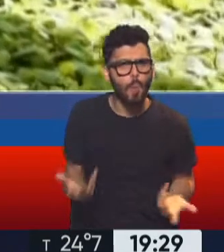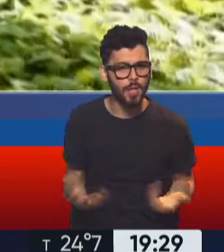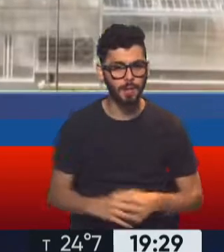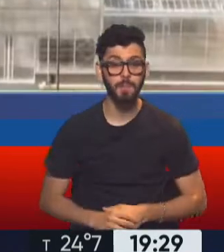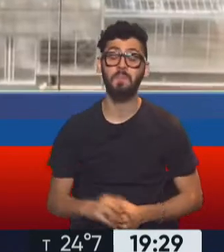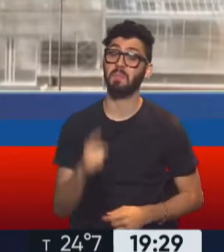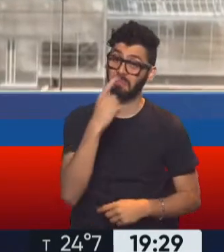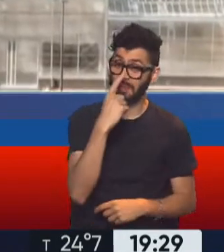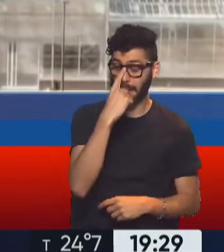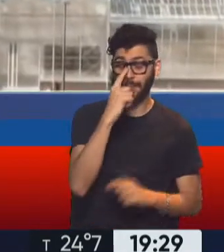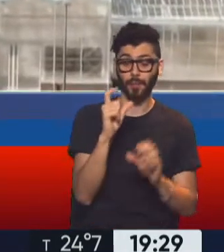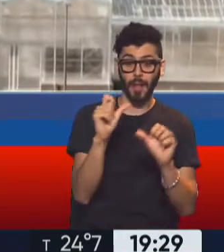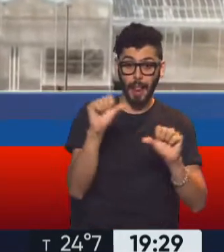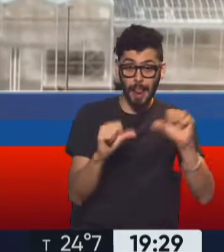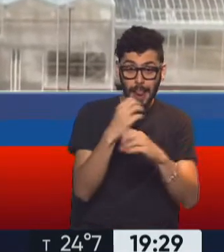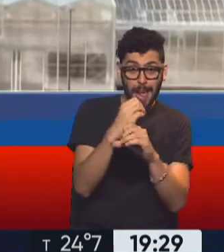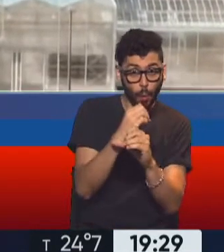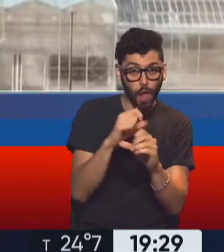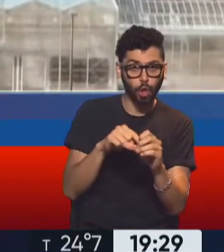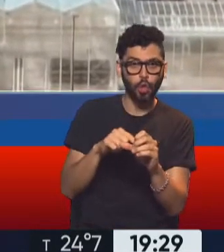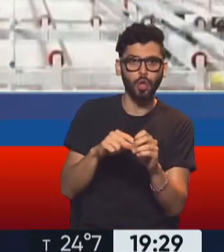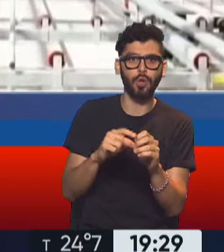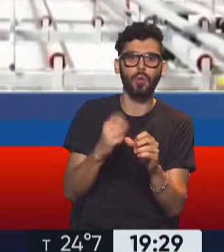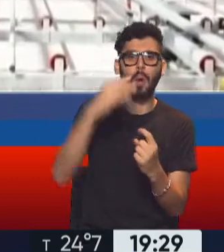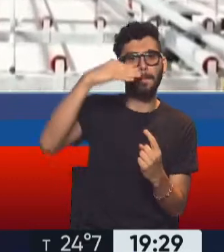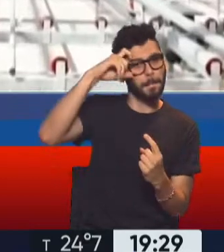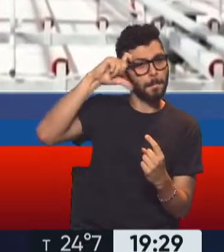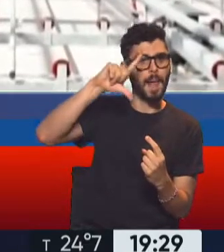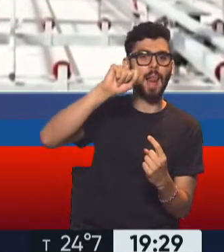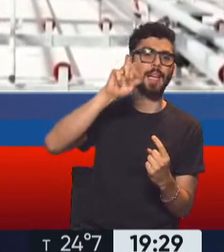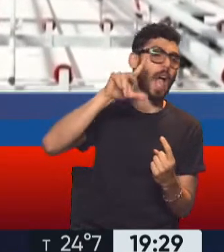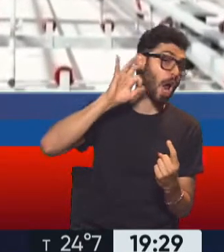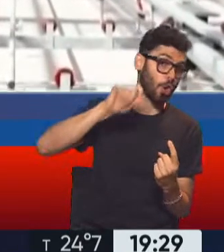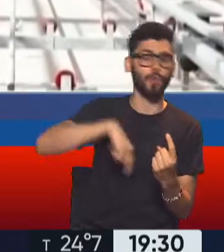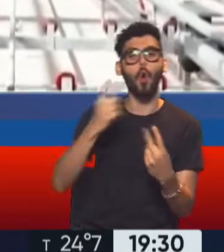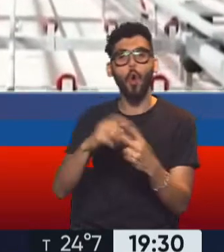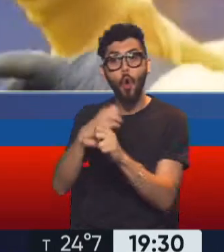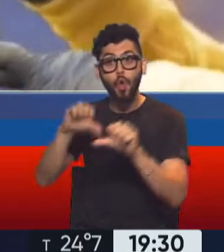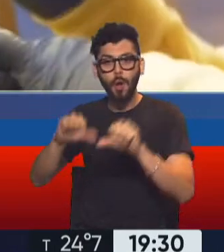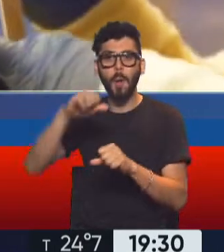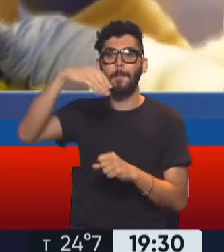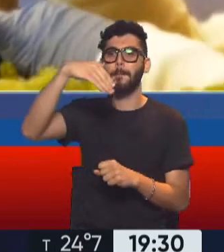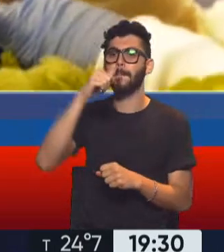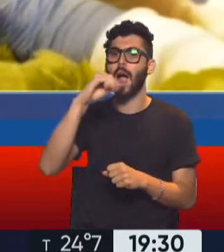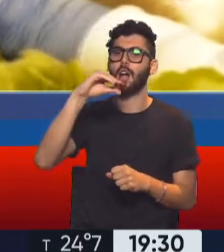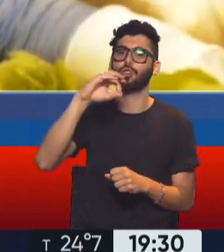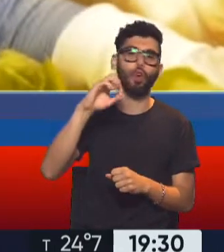par de laboratorios, Medcargo se llama uno y el otro se llama GlaxoSmithKline.